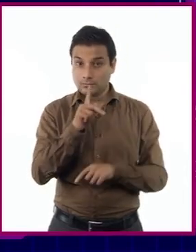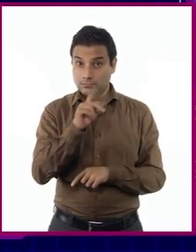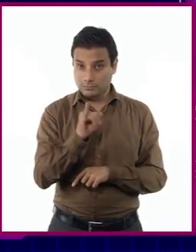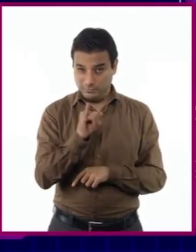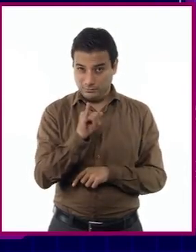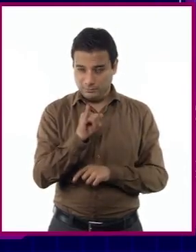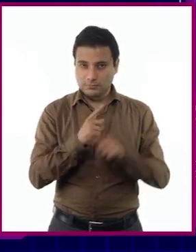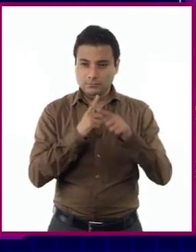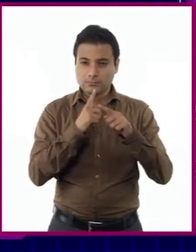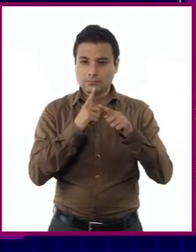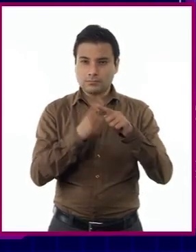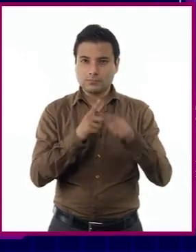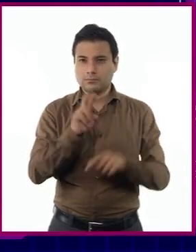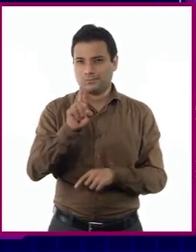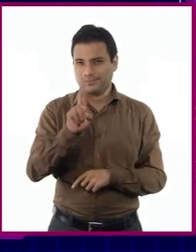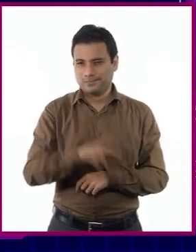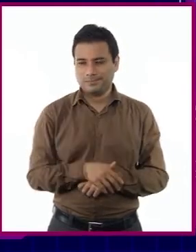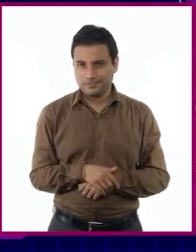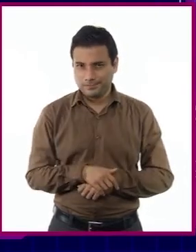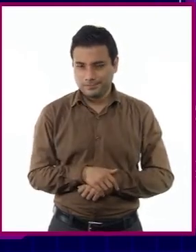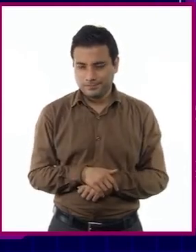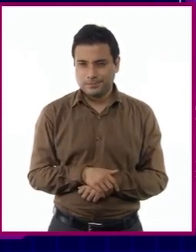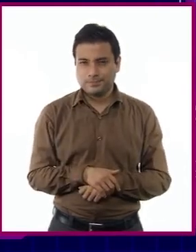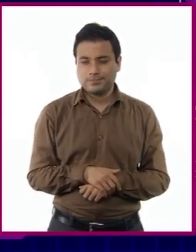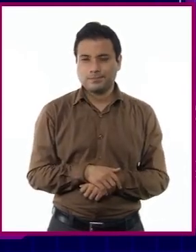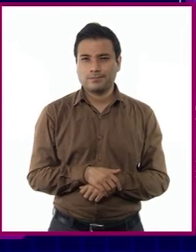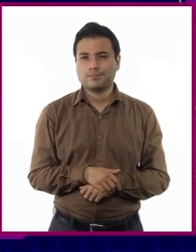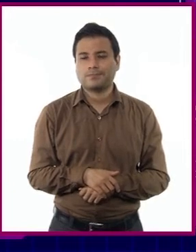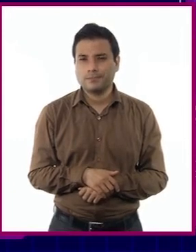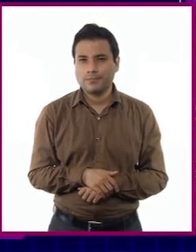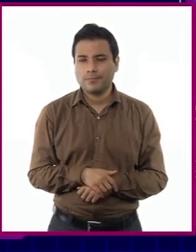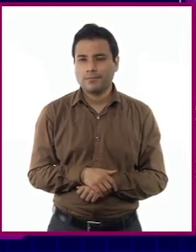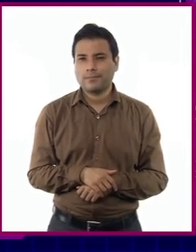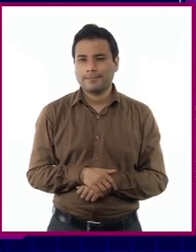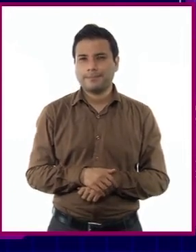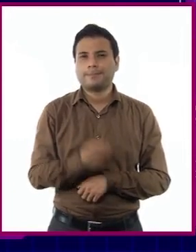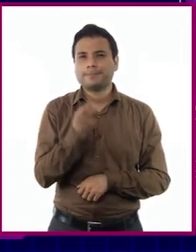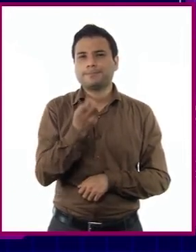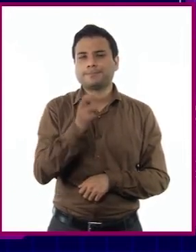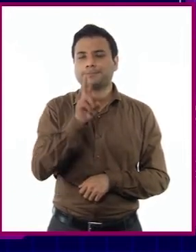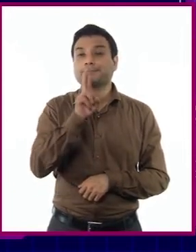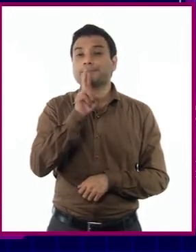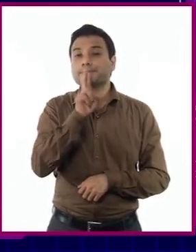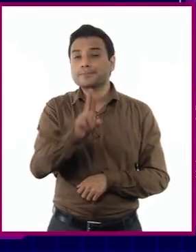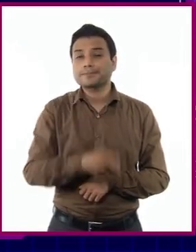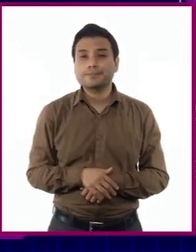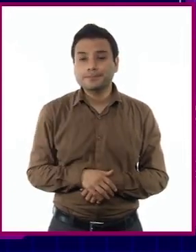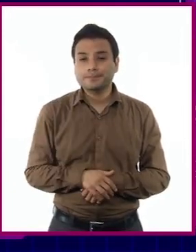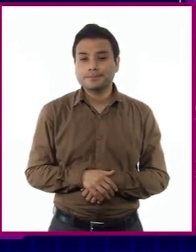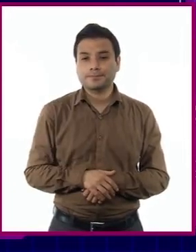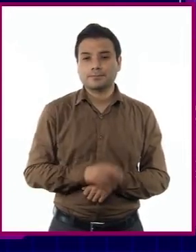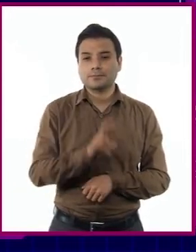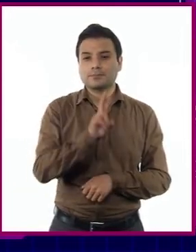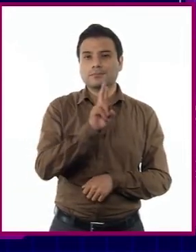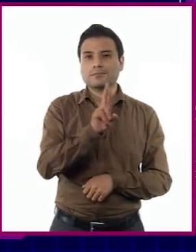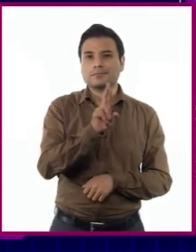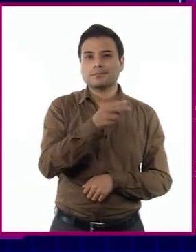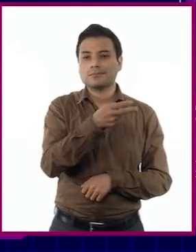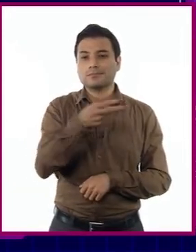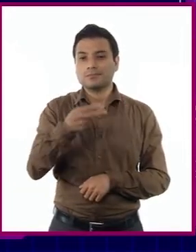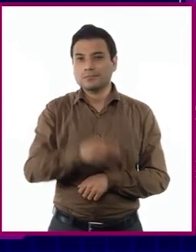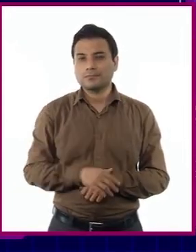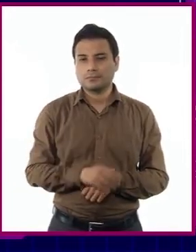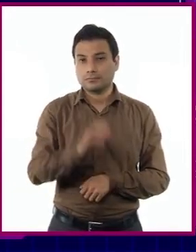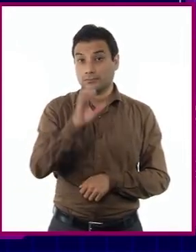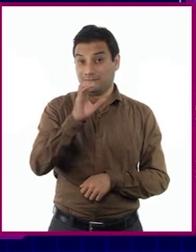por el valor del radio y aquí se obtiene que el valor del radio es igual a la medida de